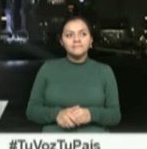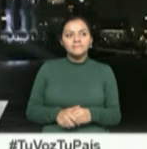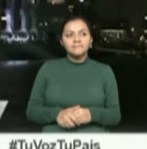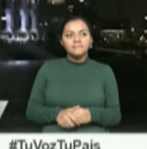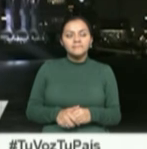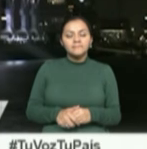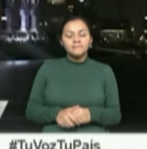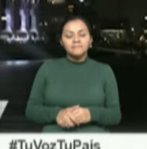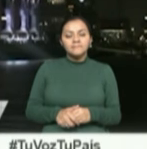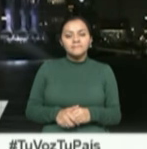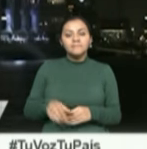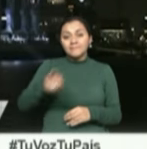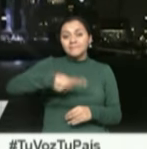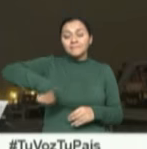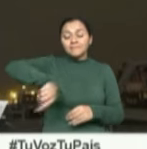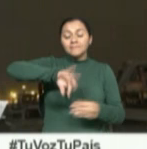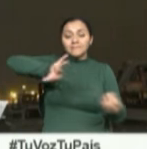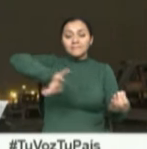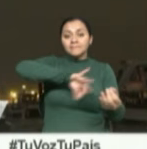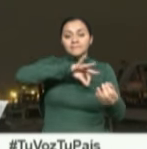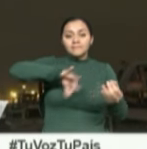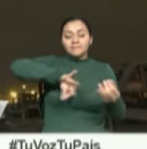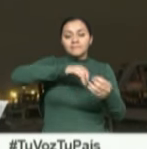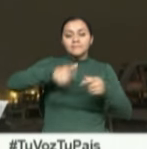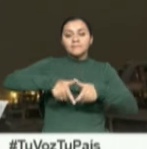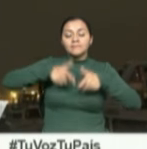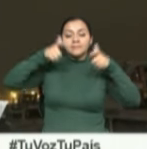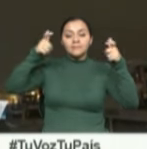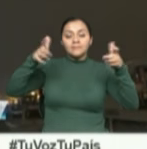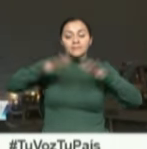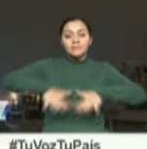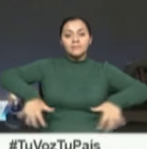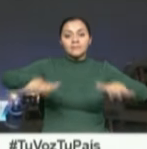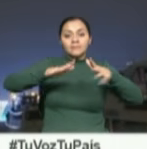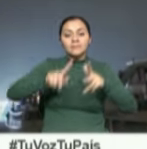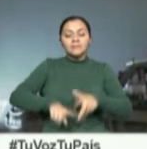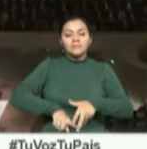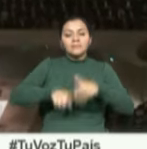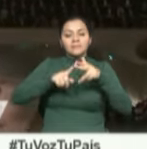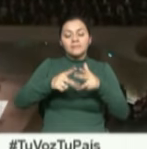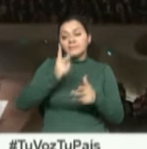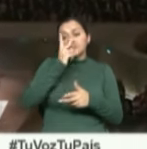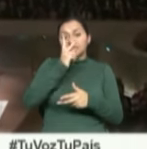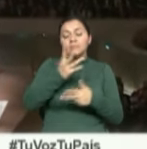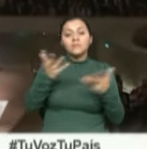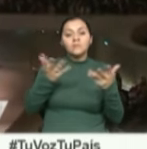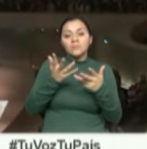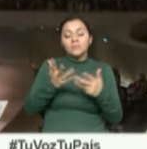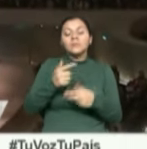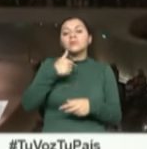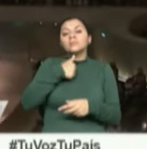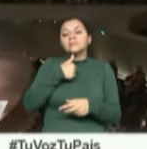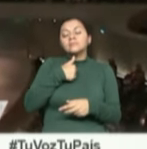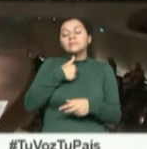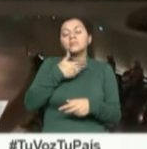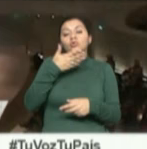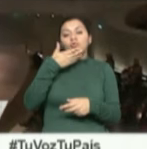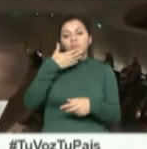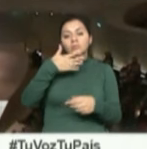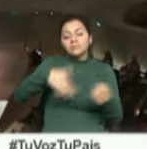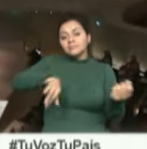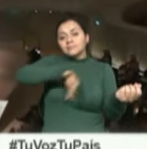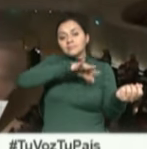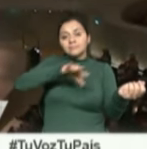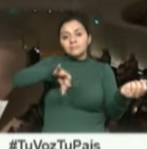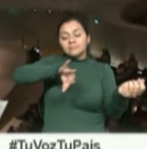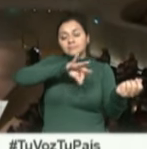La Filarmónica del Elba, en Hamburgo, abrió sus puertas. Una espectacular sala de conciertos con diseño audaz y acústica